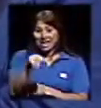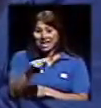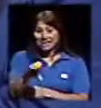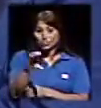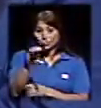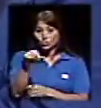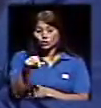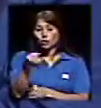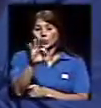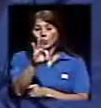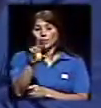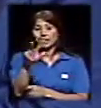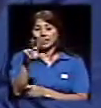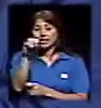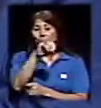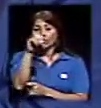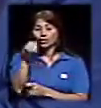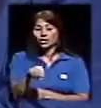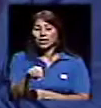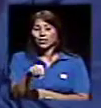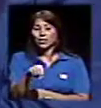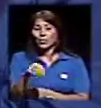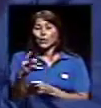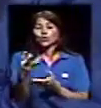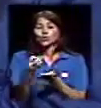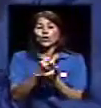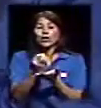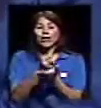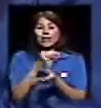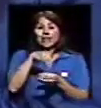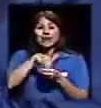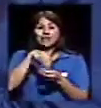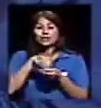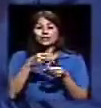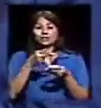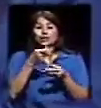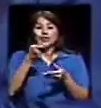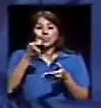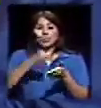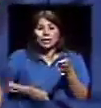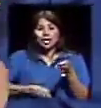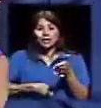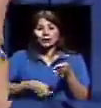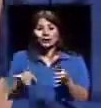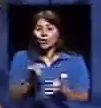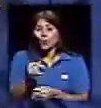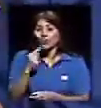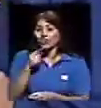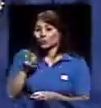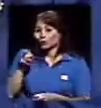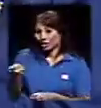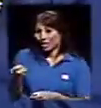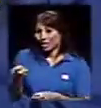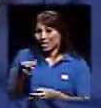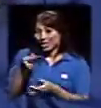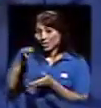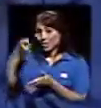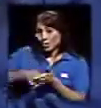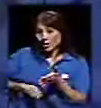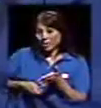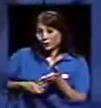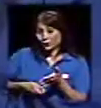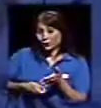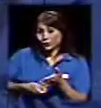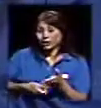es ingresos tributarios. Es decir, los impuestos que dice usted y que digo yo que pagamos todos